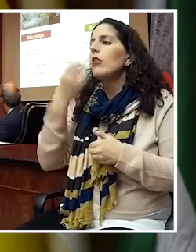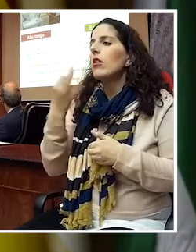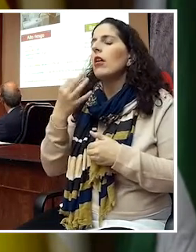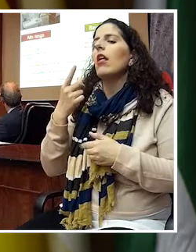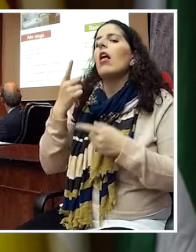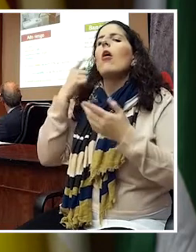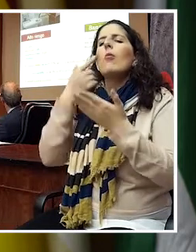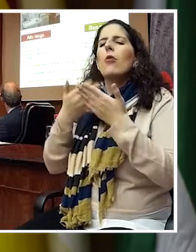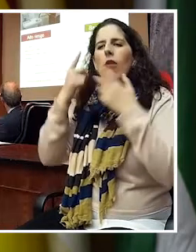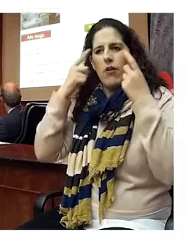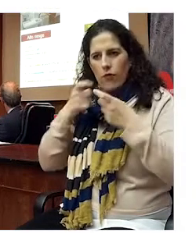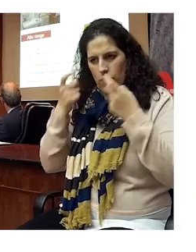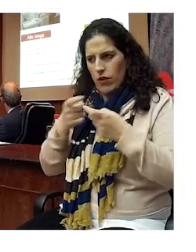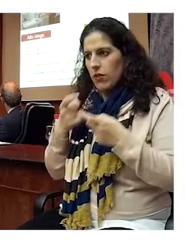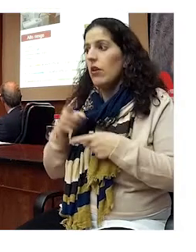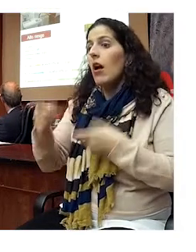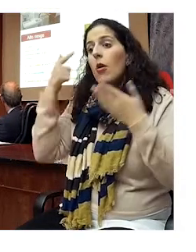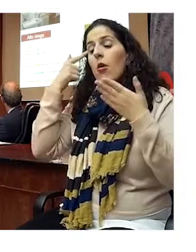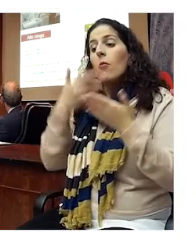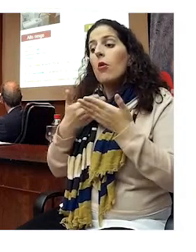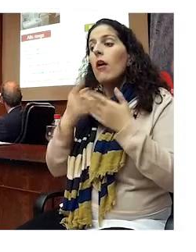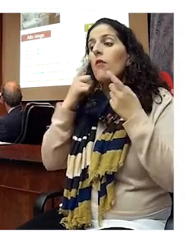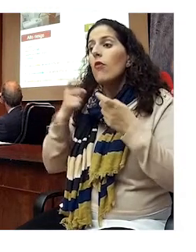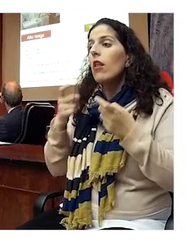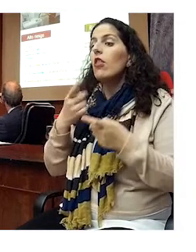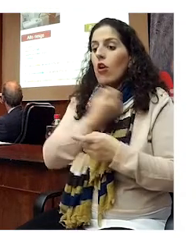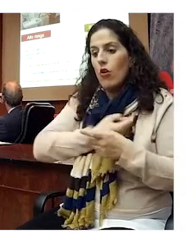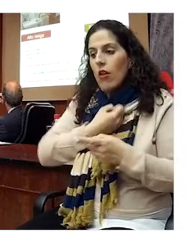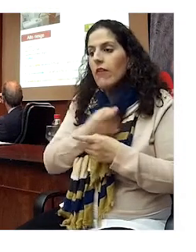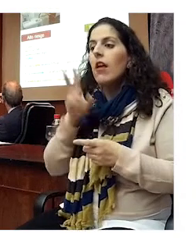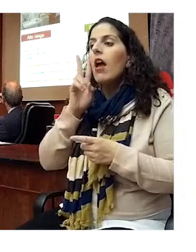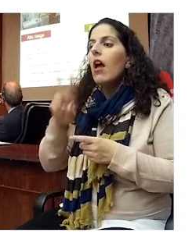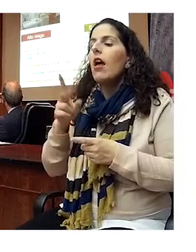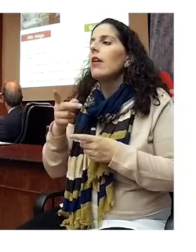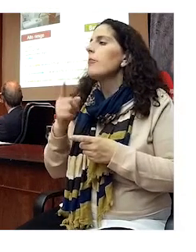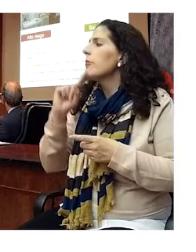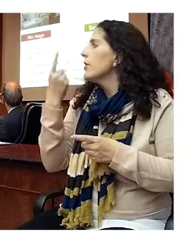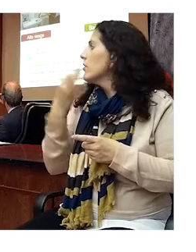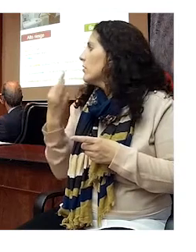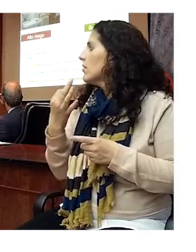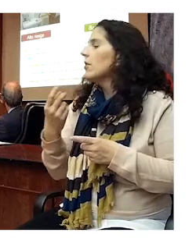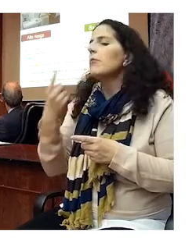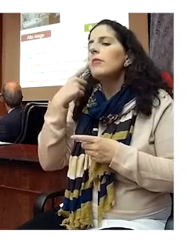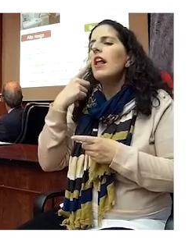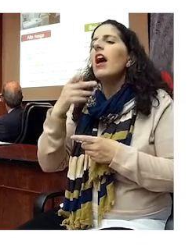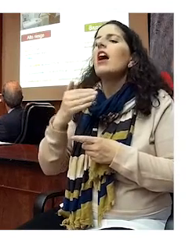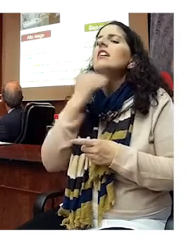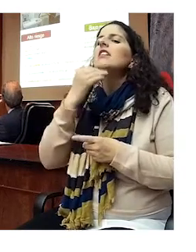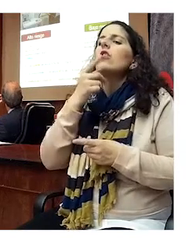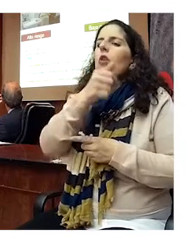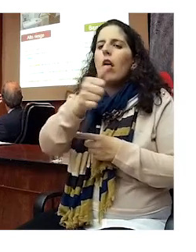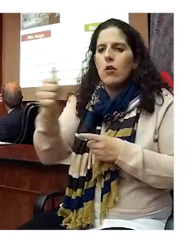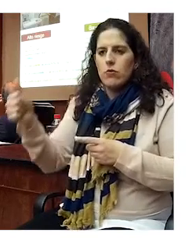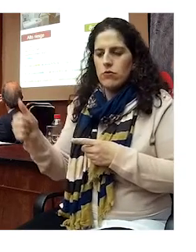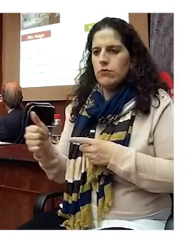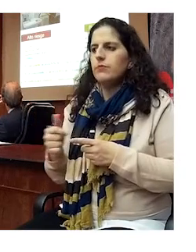es una prueba de esfuerzo. La prueba de esfuerzo y una ecografía que nos va a, primero, estratificar el riesgo de cada paciente.